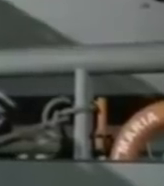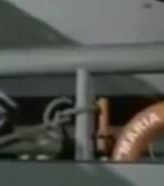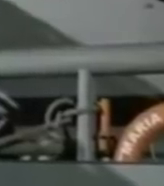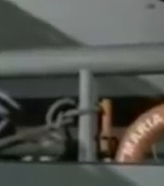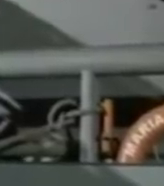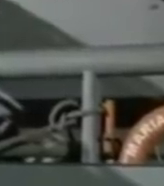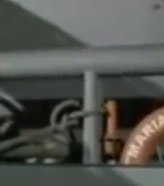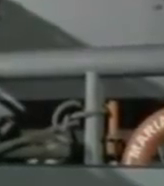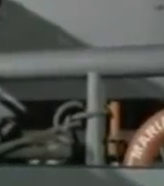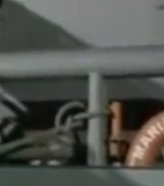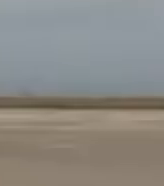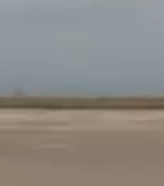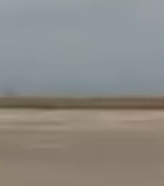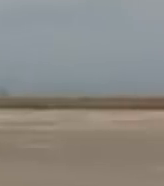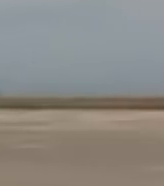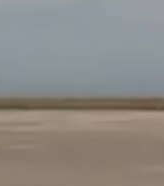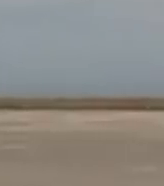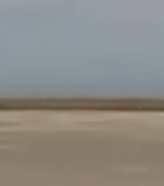opositores